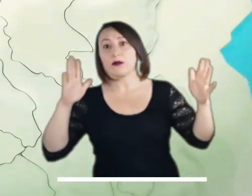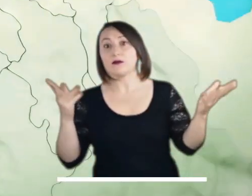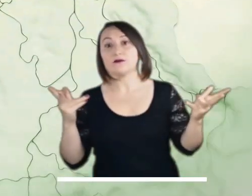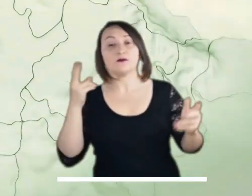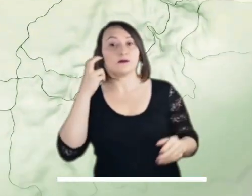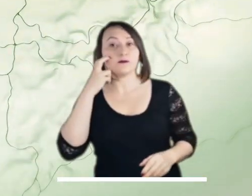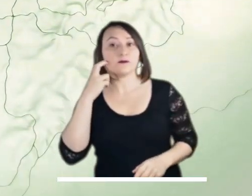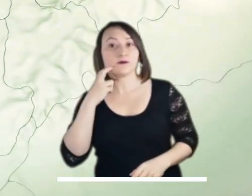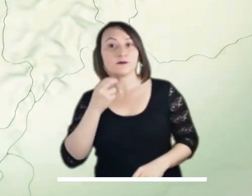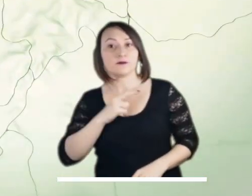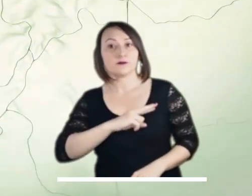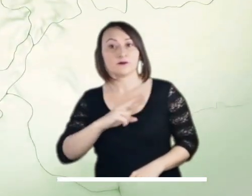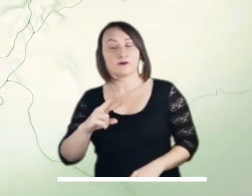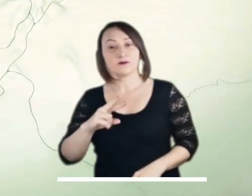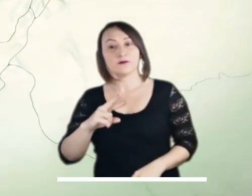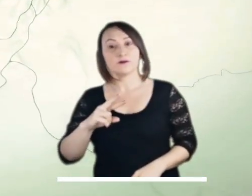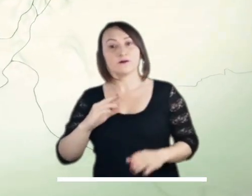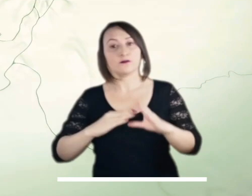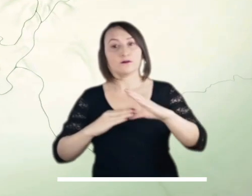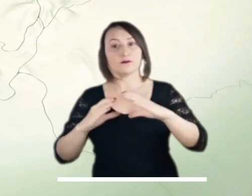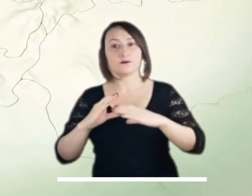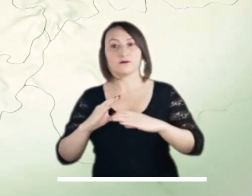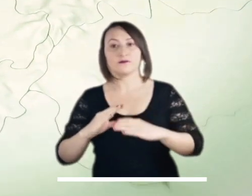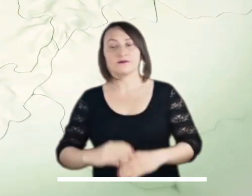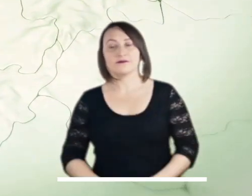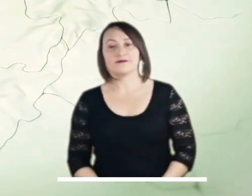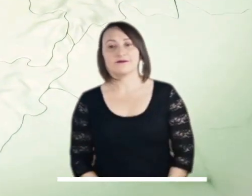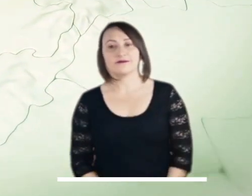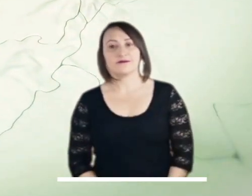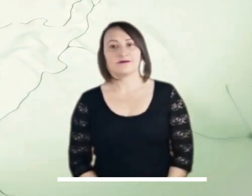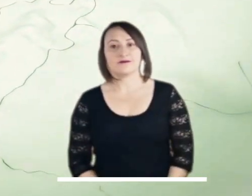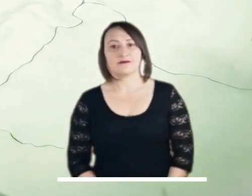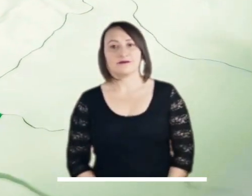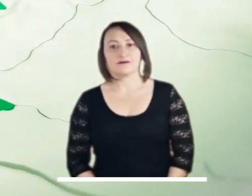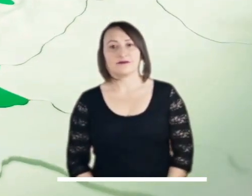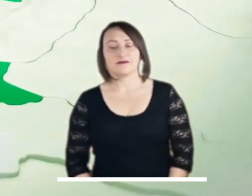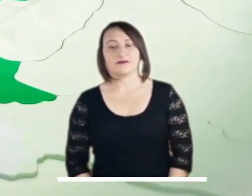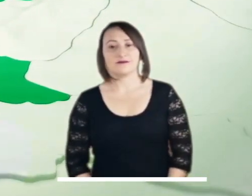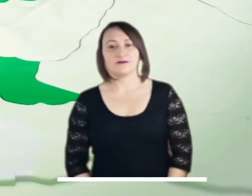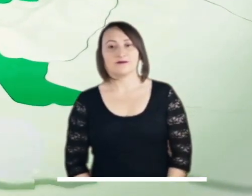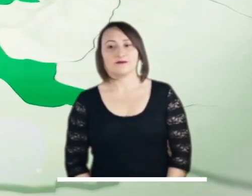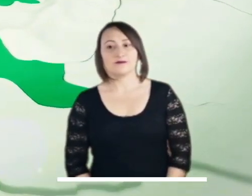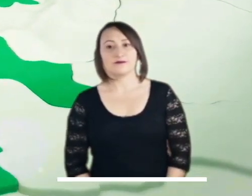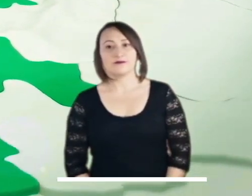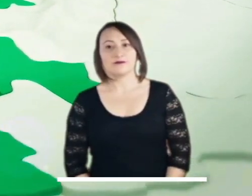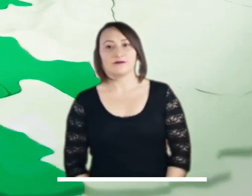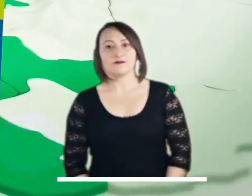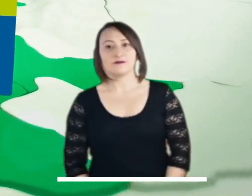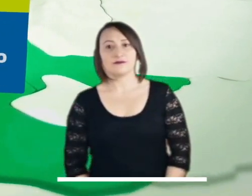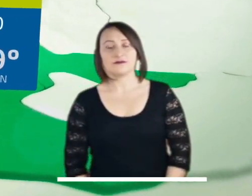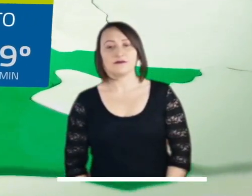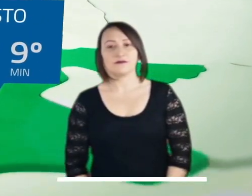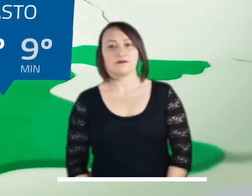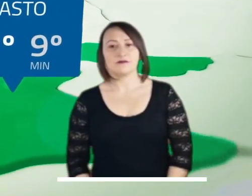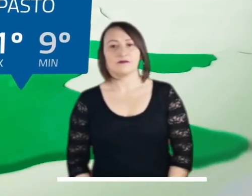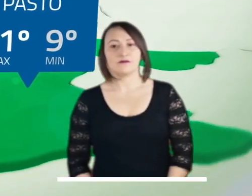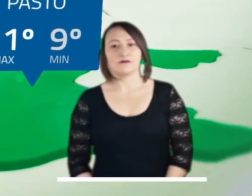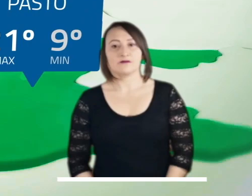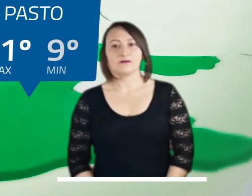espera que persistan las lluvias y las nubes, sobre todo en sectores de Chocó, Valle y Cauca.